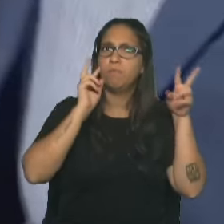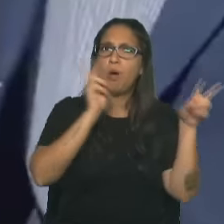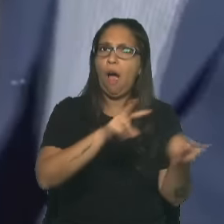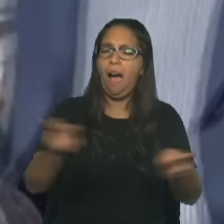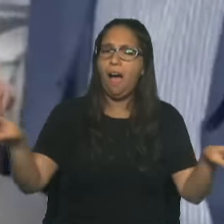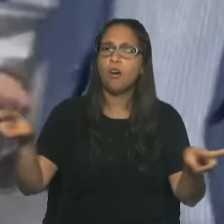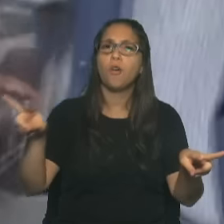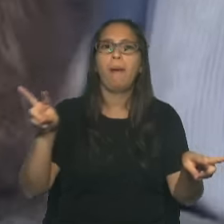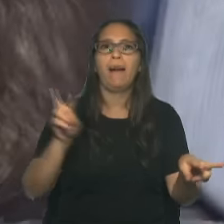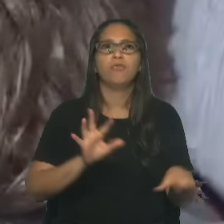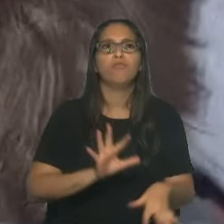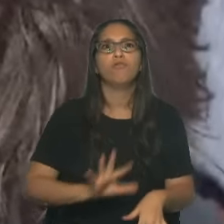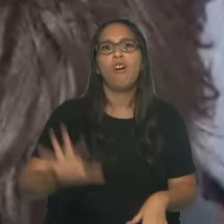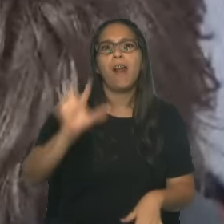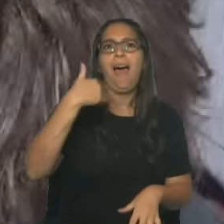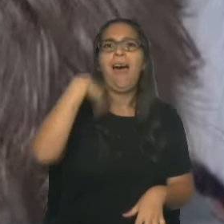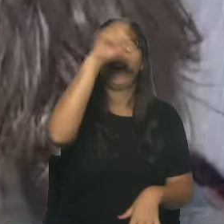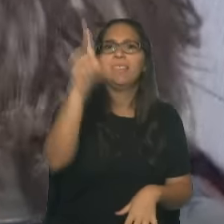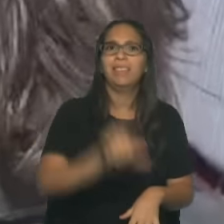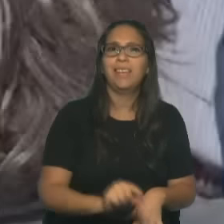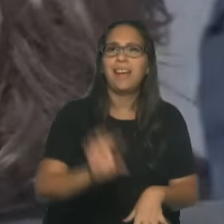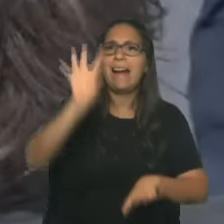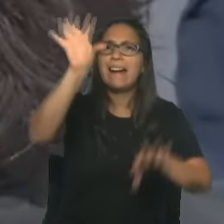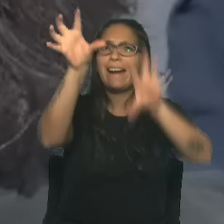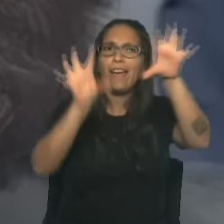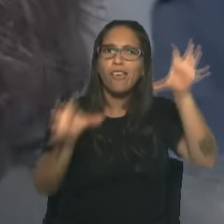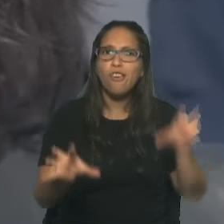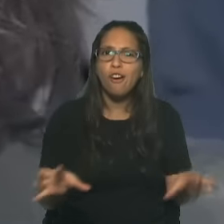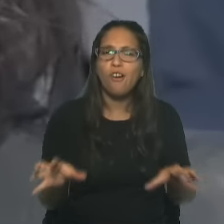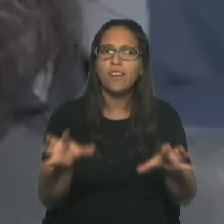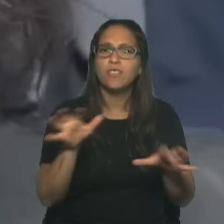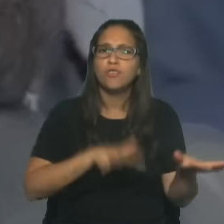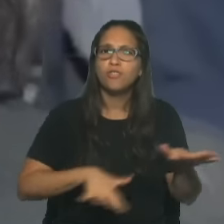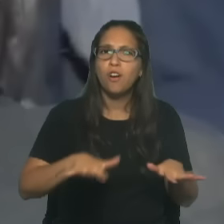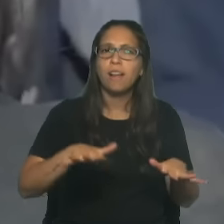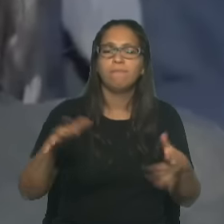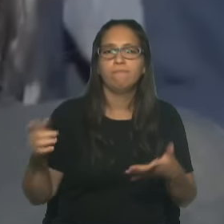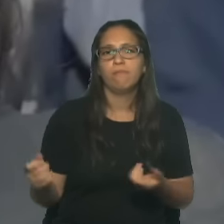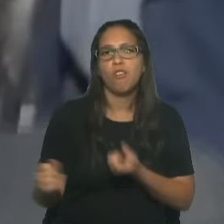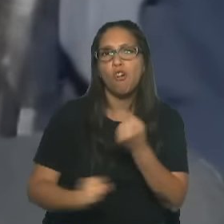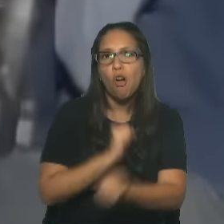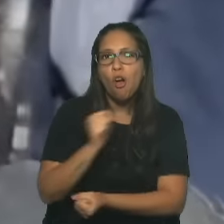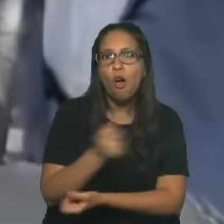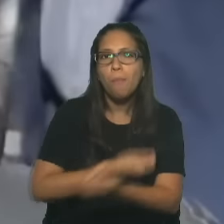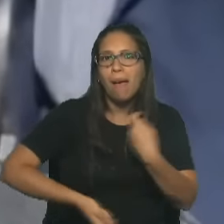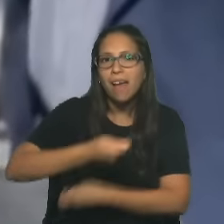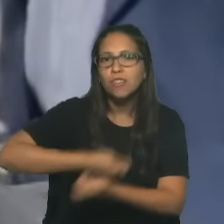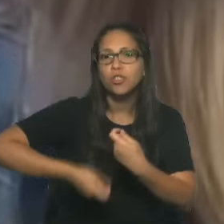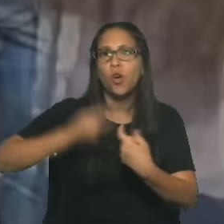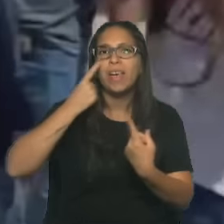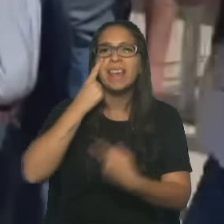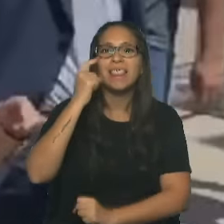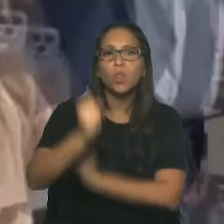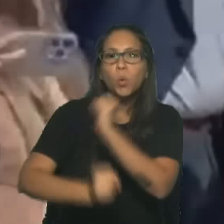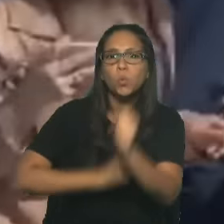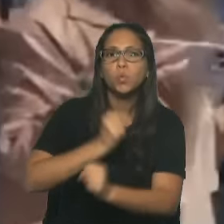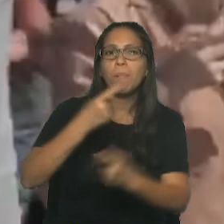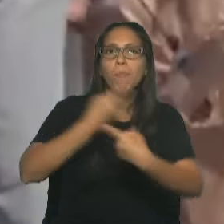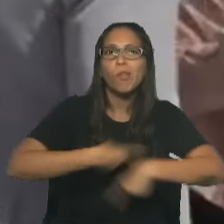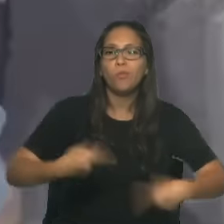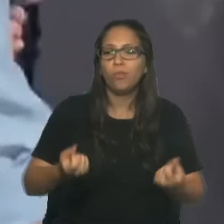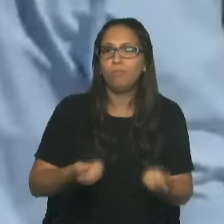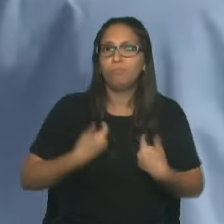regional, para el plano de la Argentina, sino también en todo lo que tiene que ver con el comercio de la industria y de nuestros productos en el mundo.